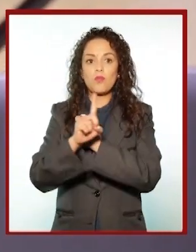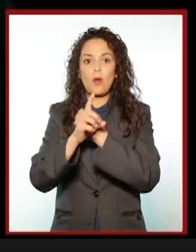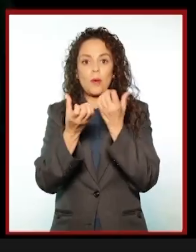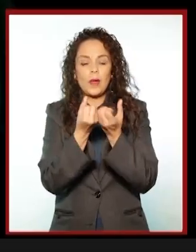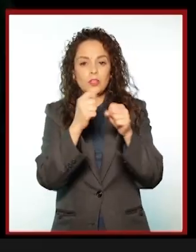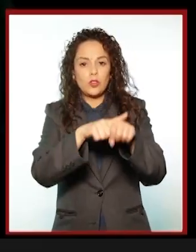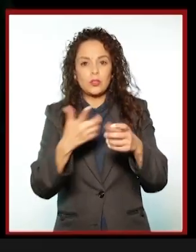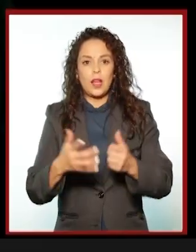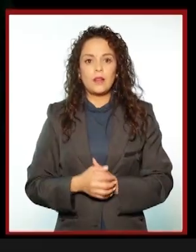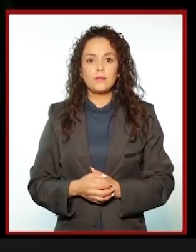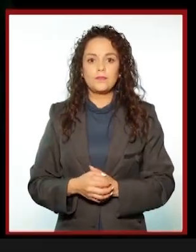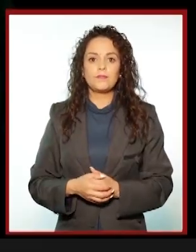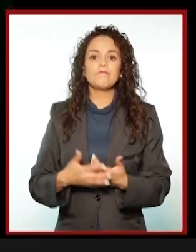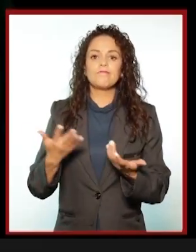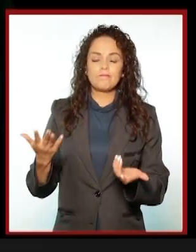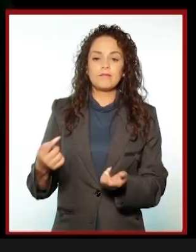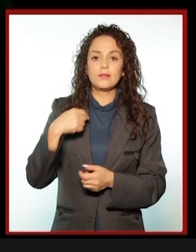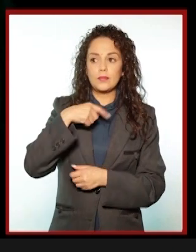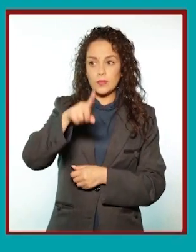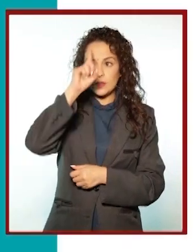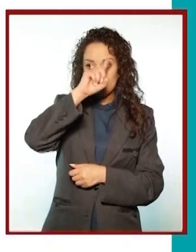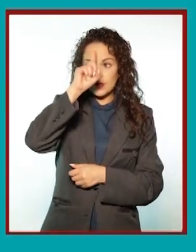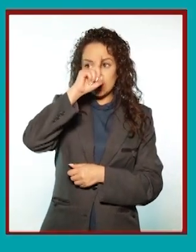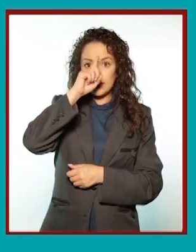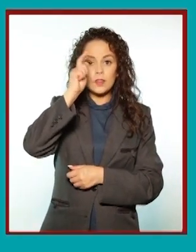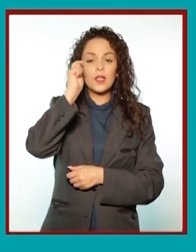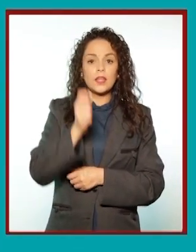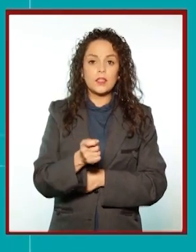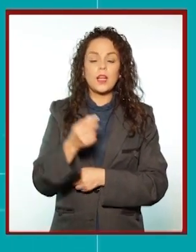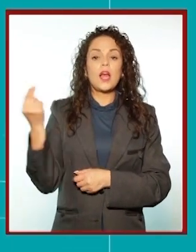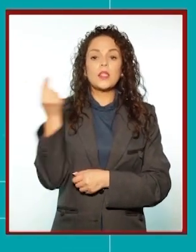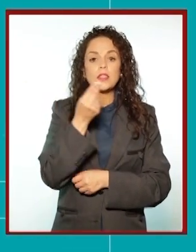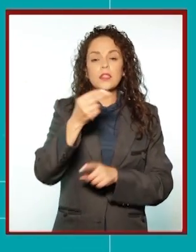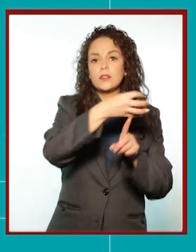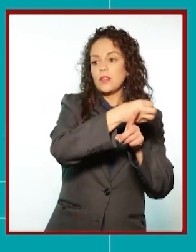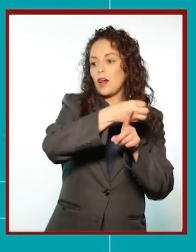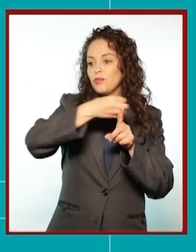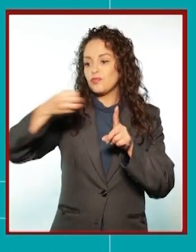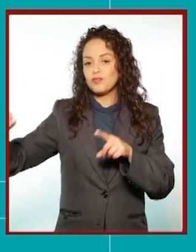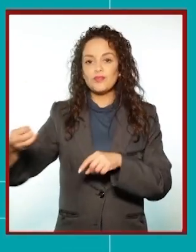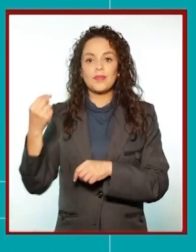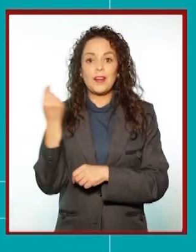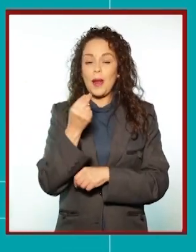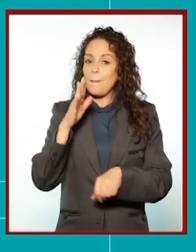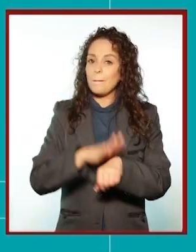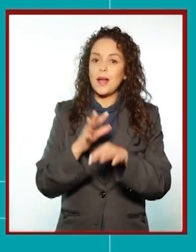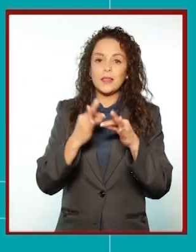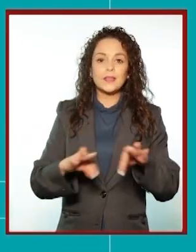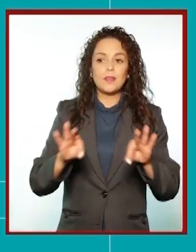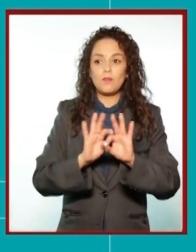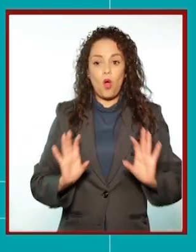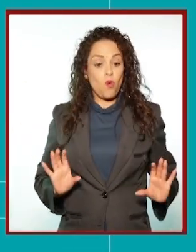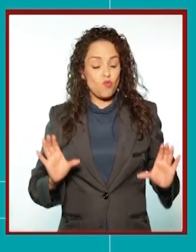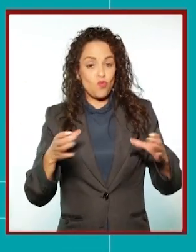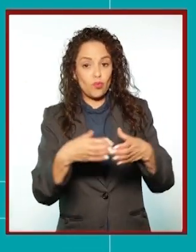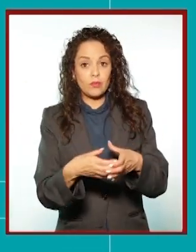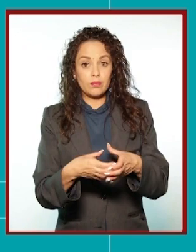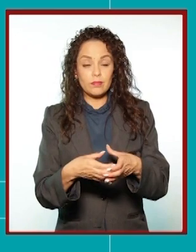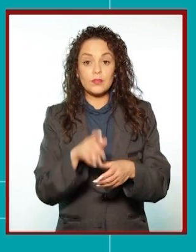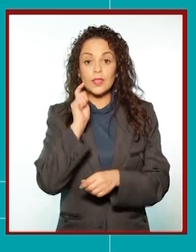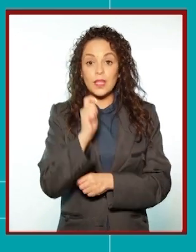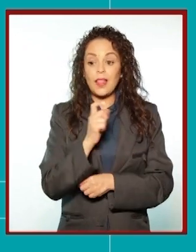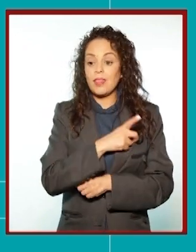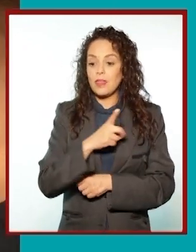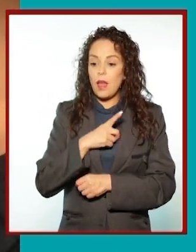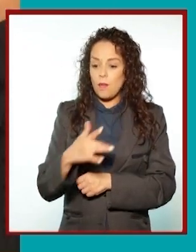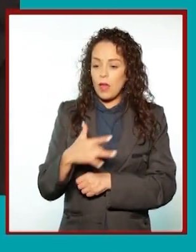social? Mi consejo es principalmente la necesidad como de organizarnos, de una colectividad que